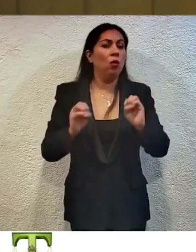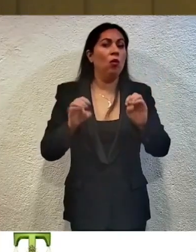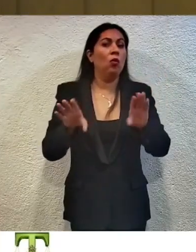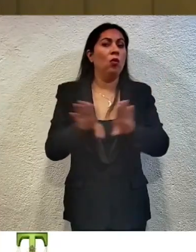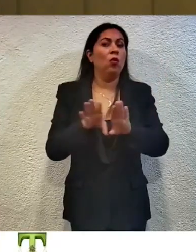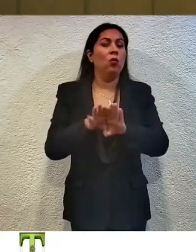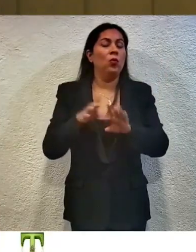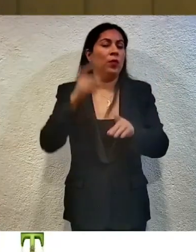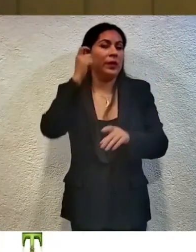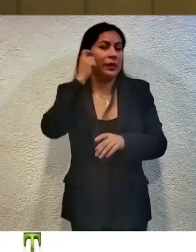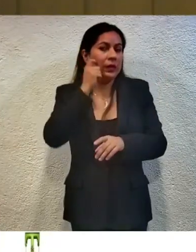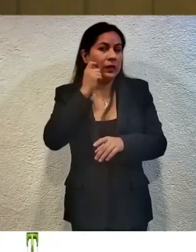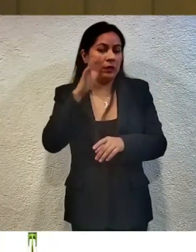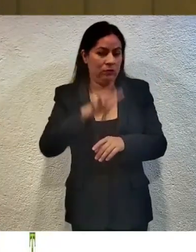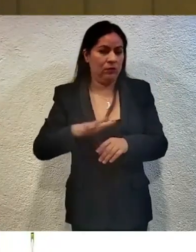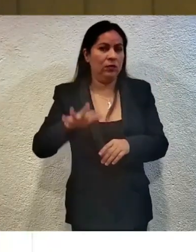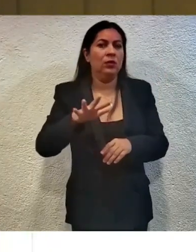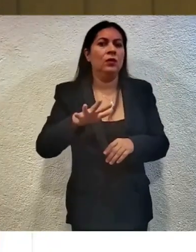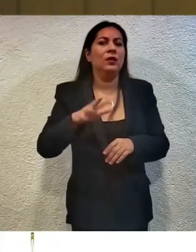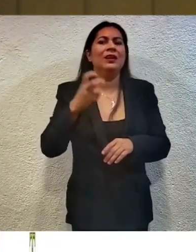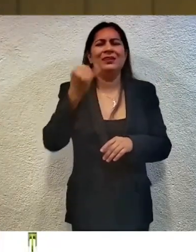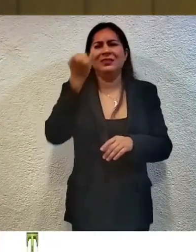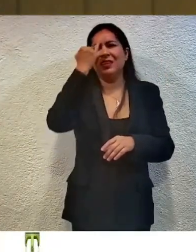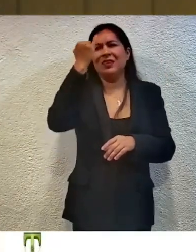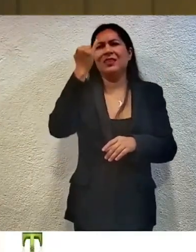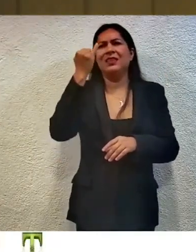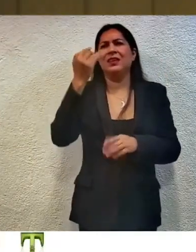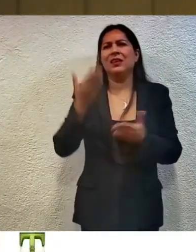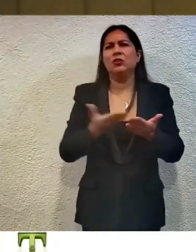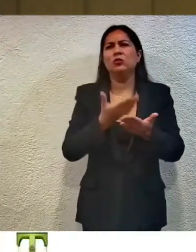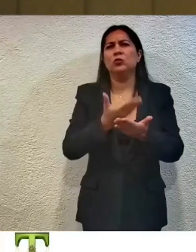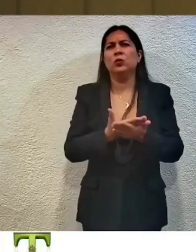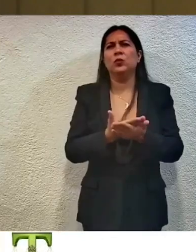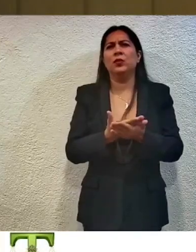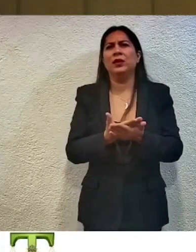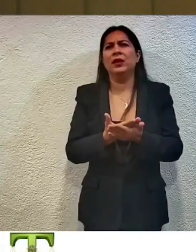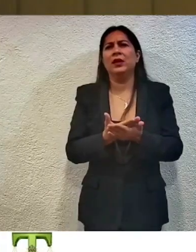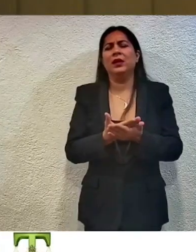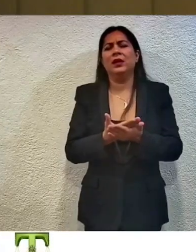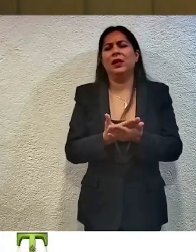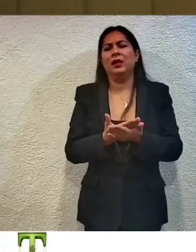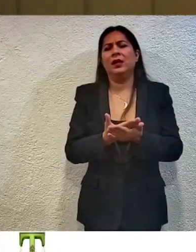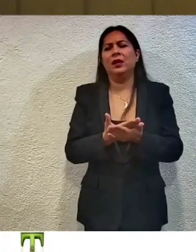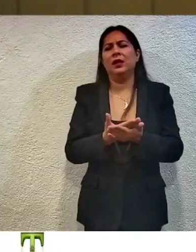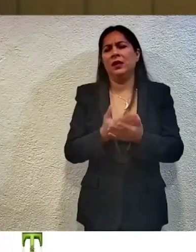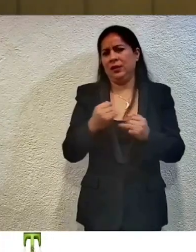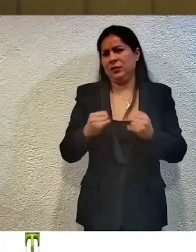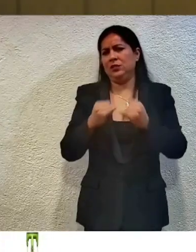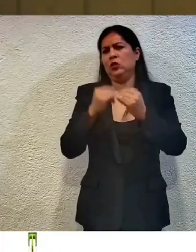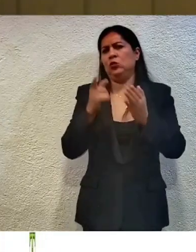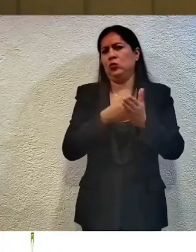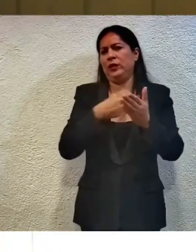caso de Guerrero, este criterio que nos propone el órgano electoral.